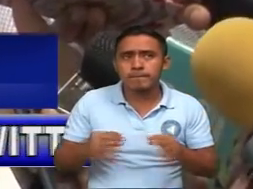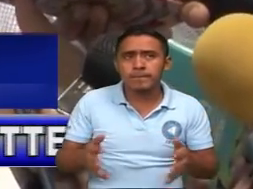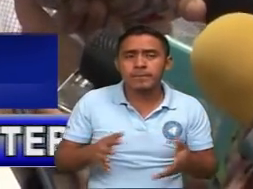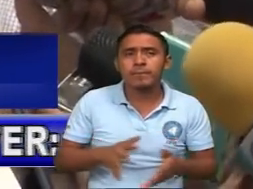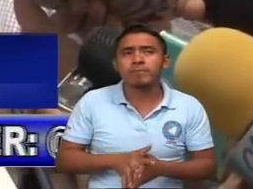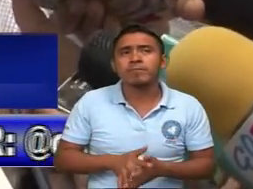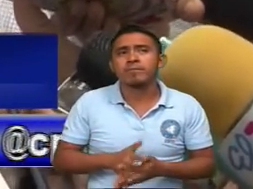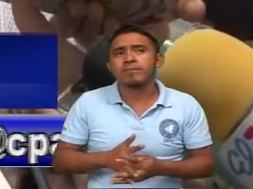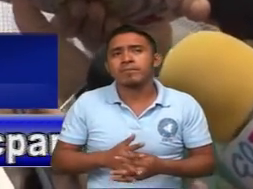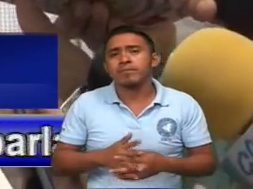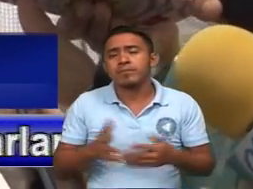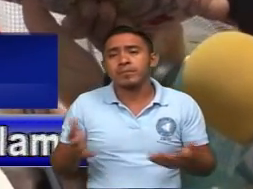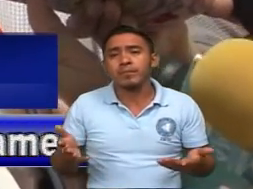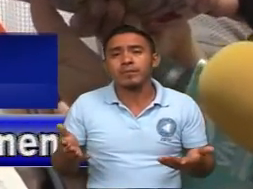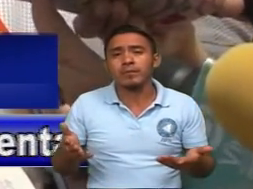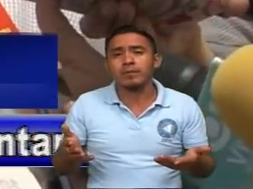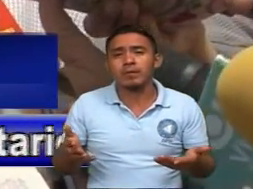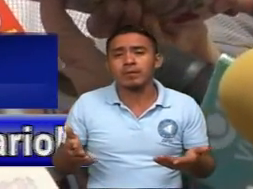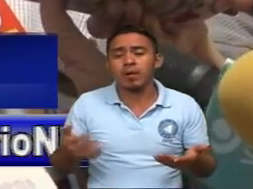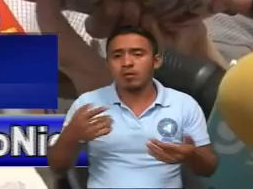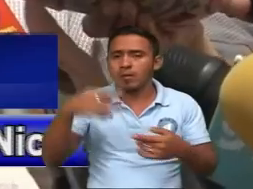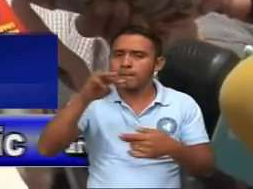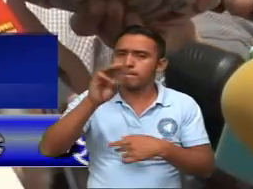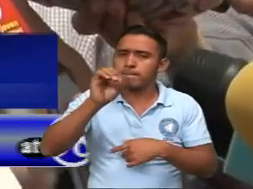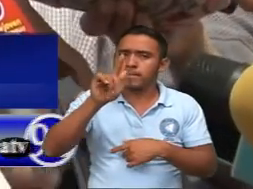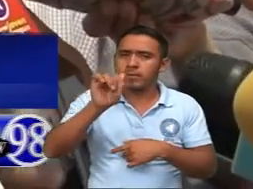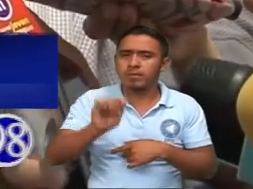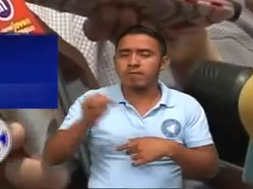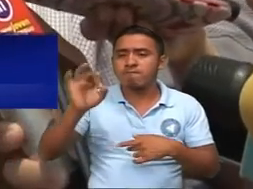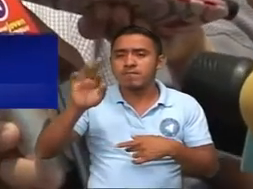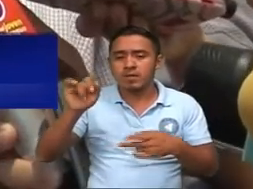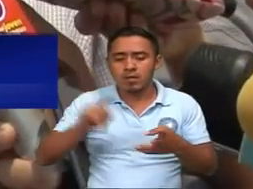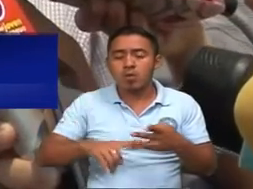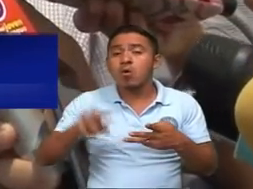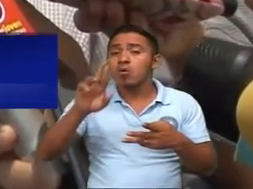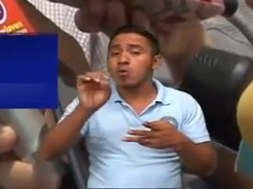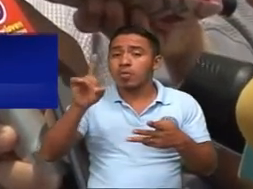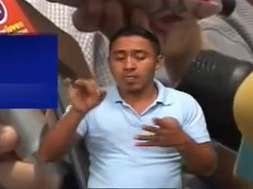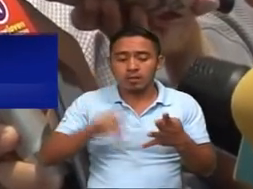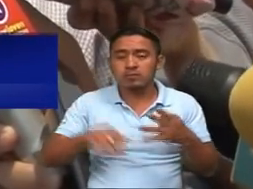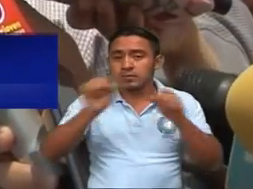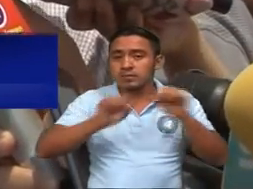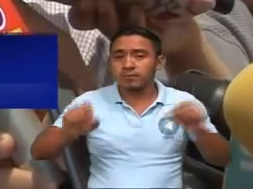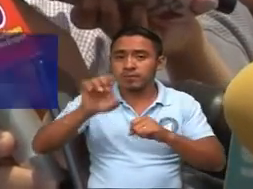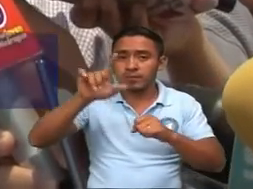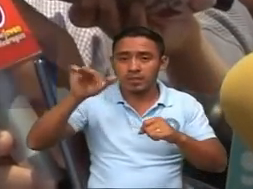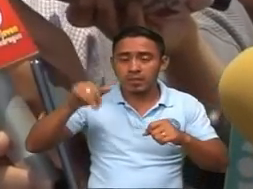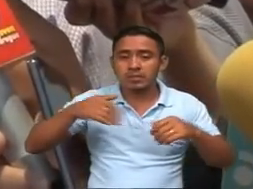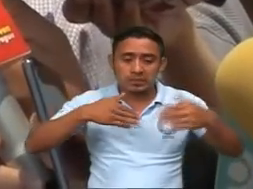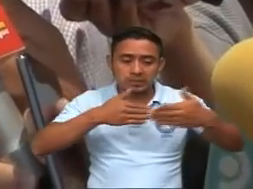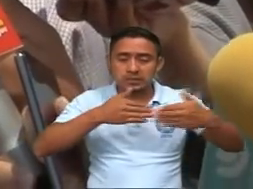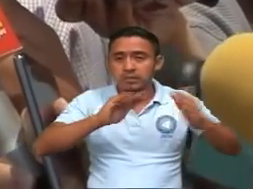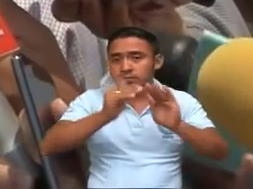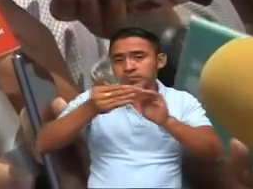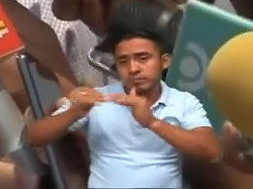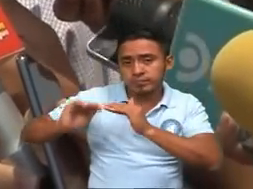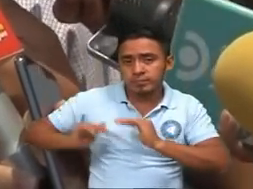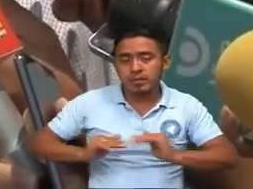anegadas solamente en ese sector de Montefresco, Santa Elena, El Rodeo, entre otros barrios de la zona.